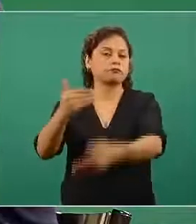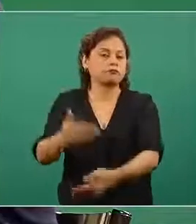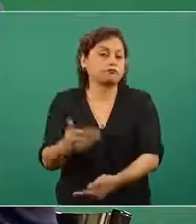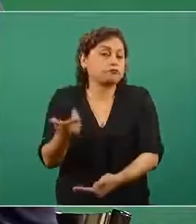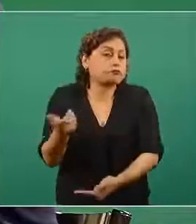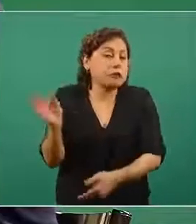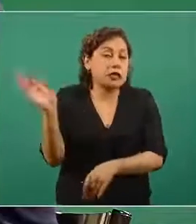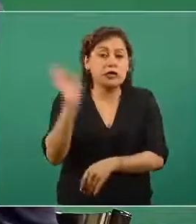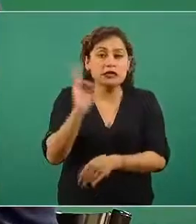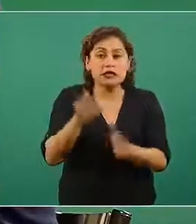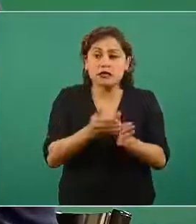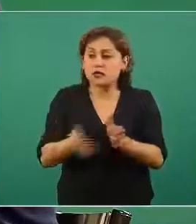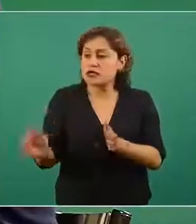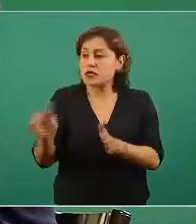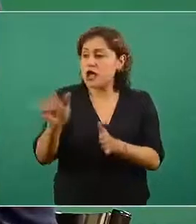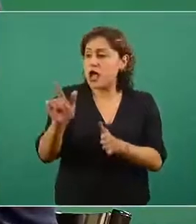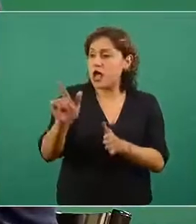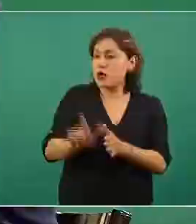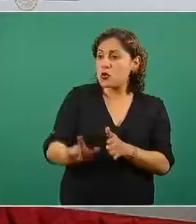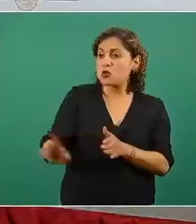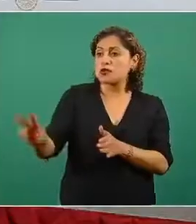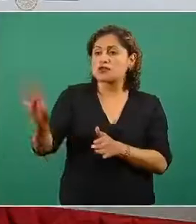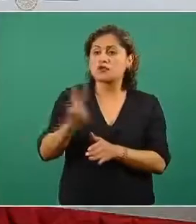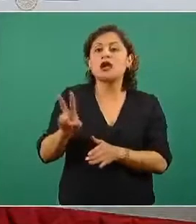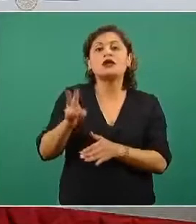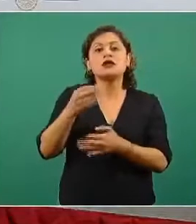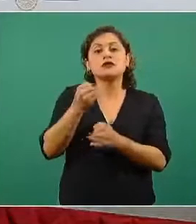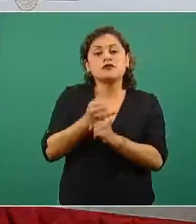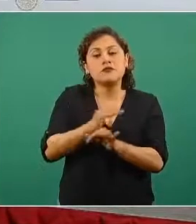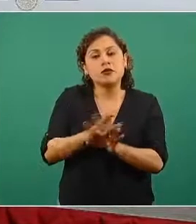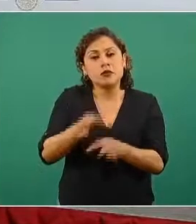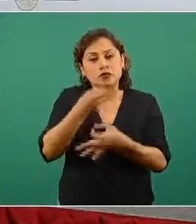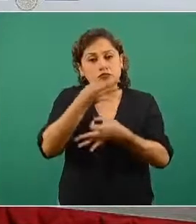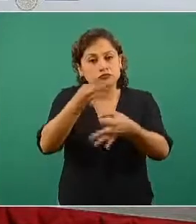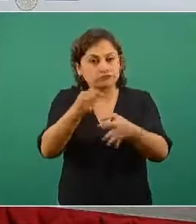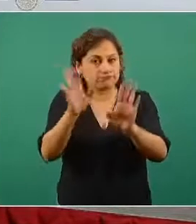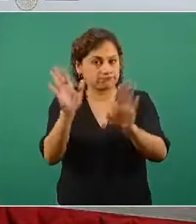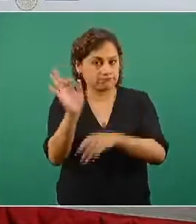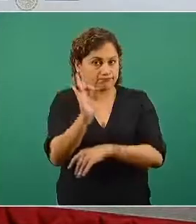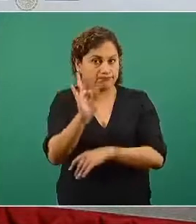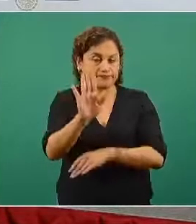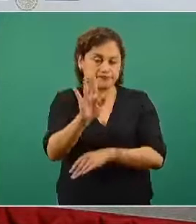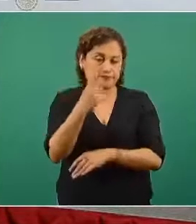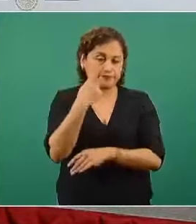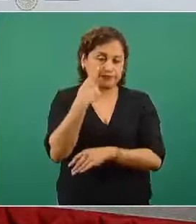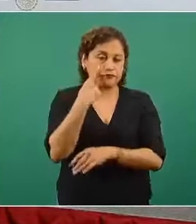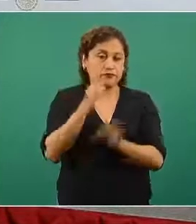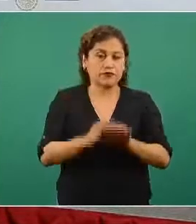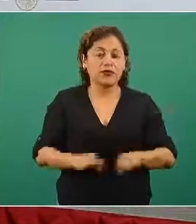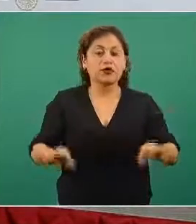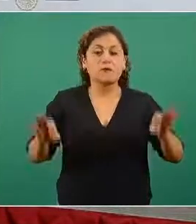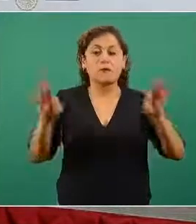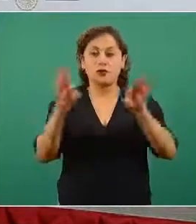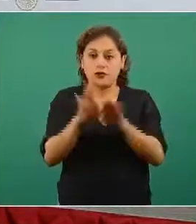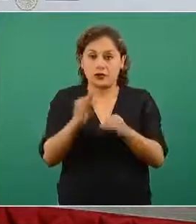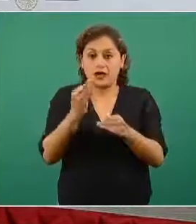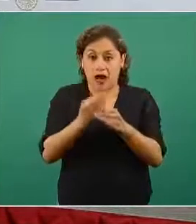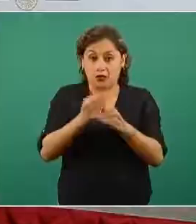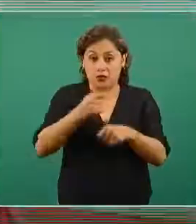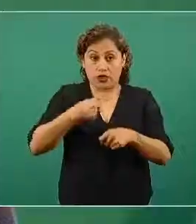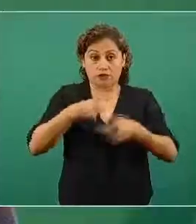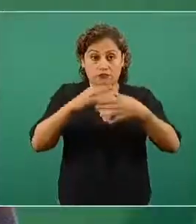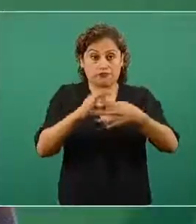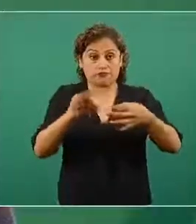esta semana se podrá estar teniendo ya la información correspondiente. Ahora, es muy importante también aquí comentar, para efectos de